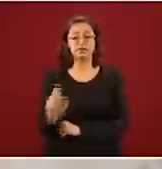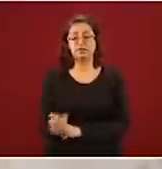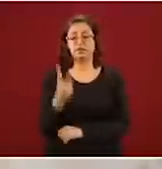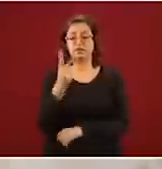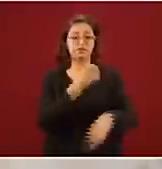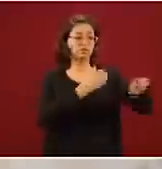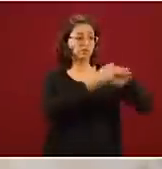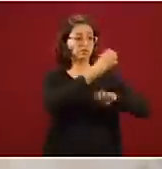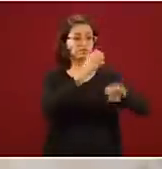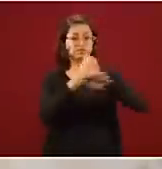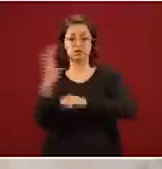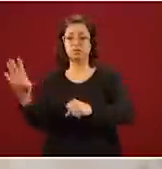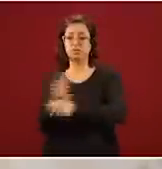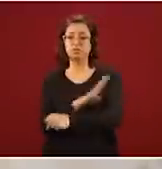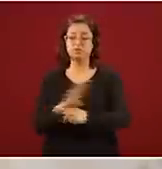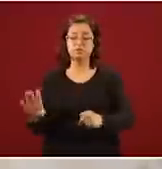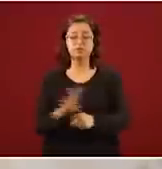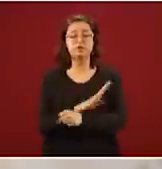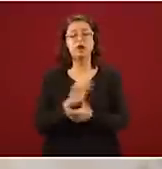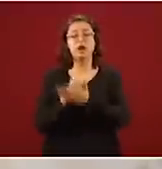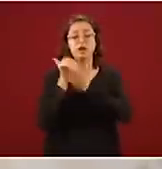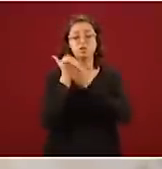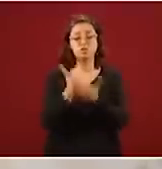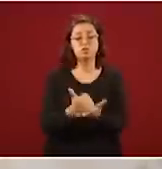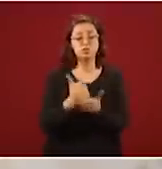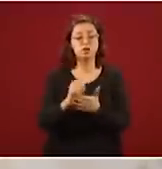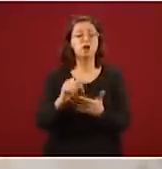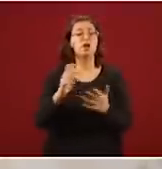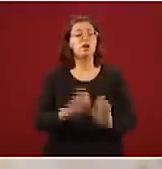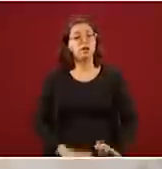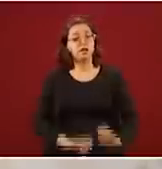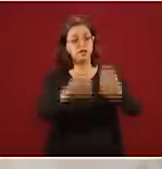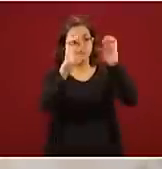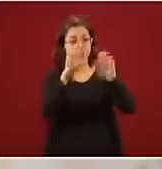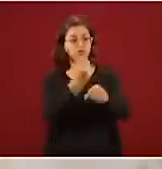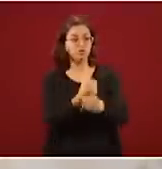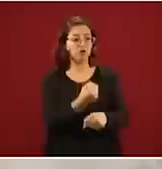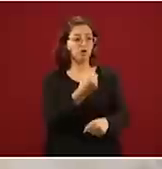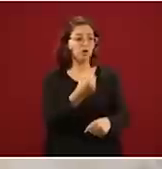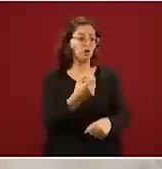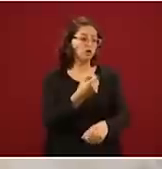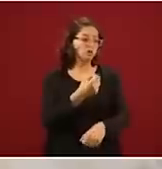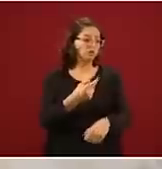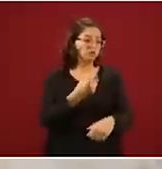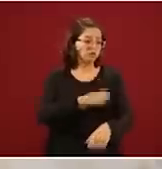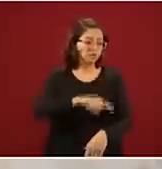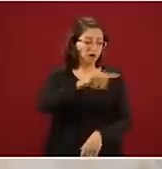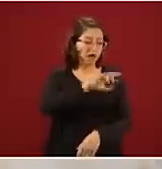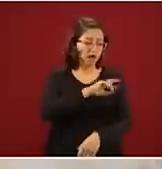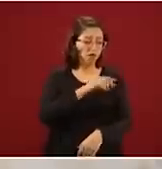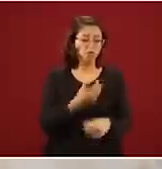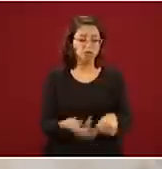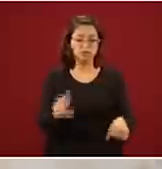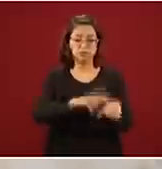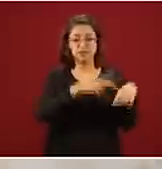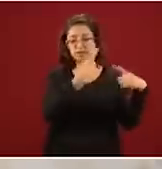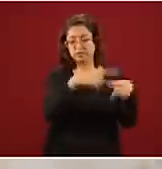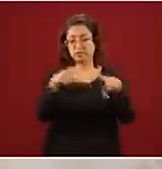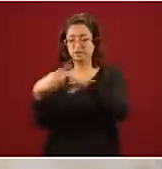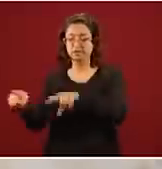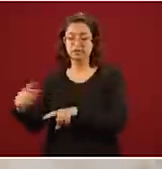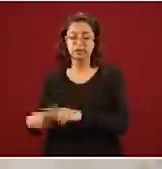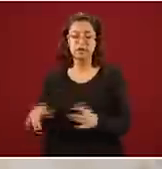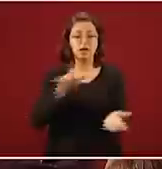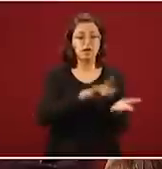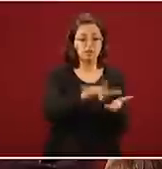entidades con programas de rehabilitación de establecimientos de salud, mayor capacidad para contratar personal